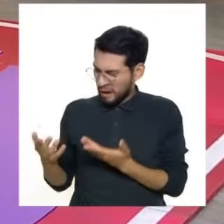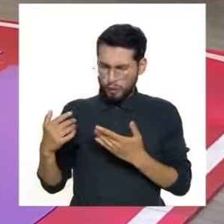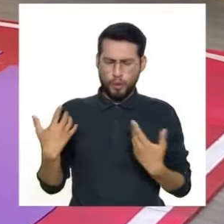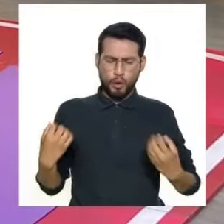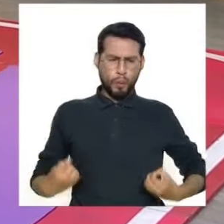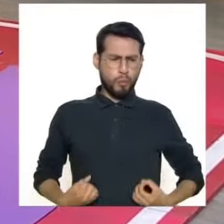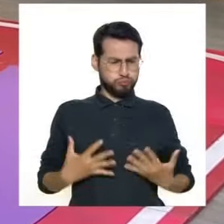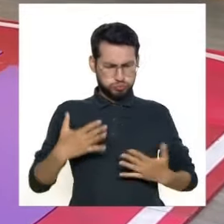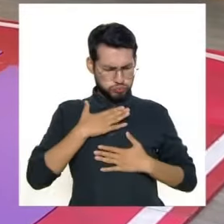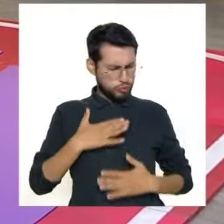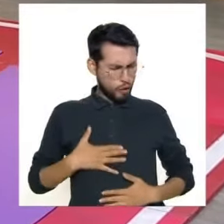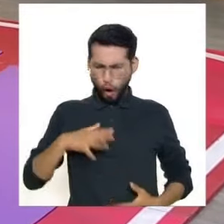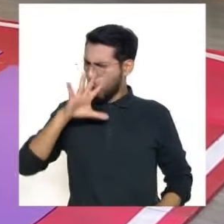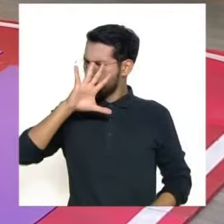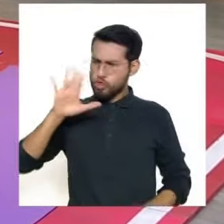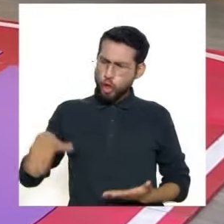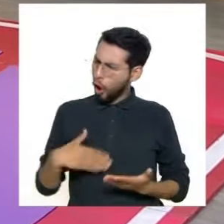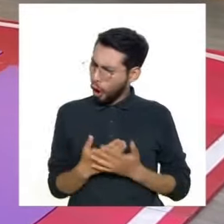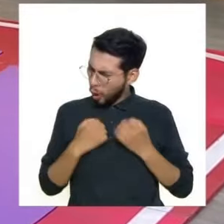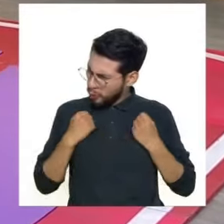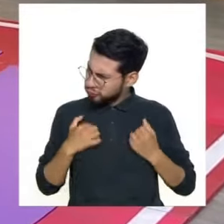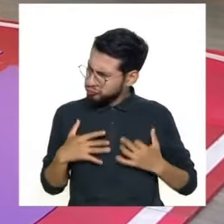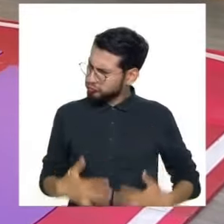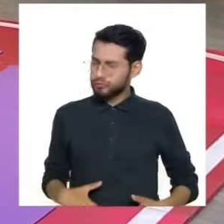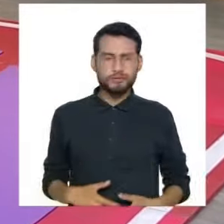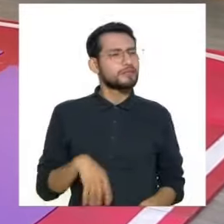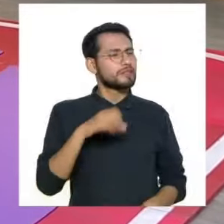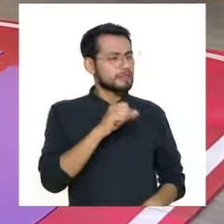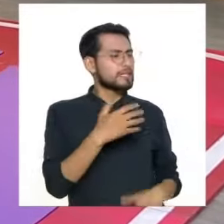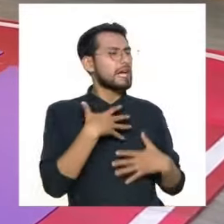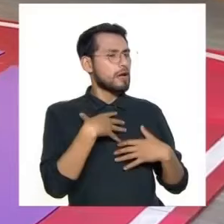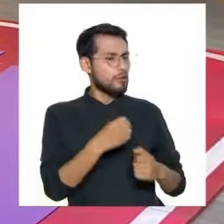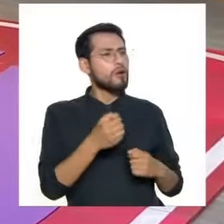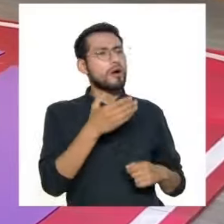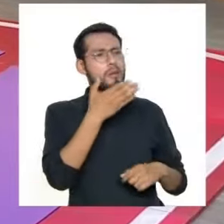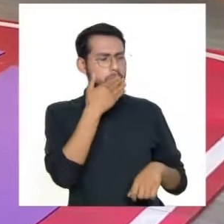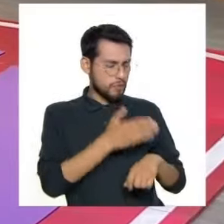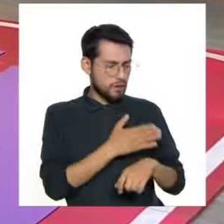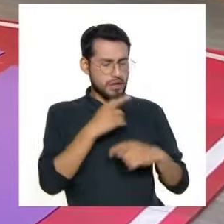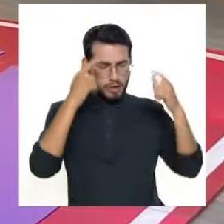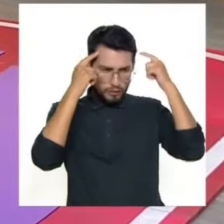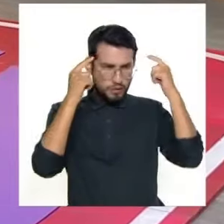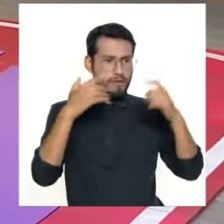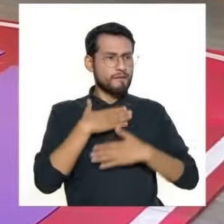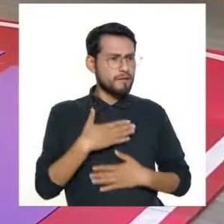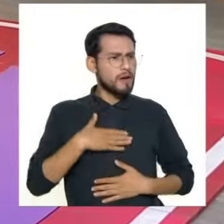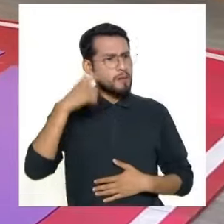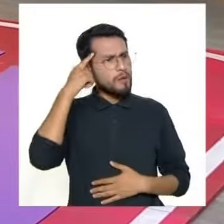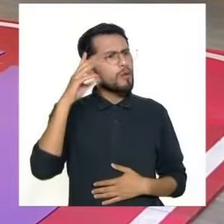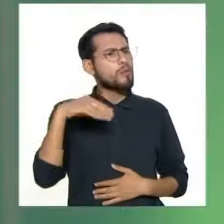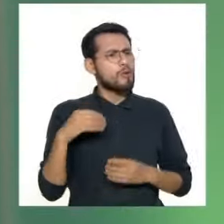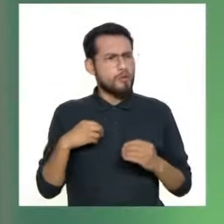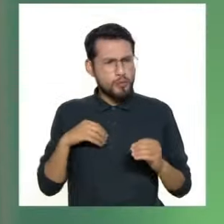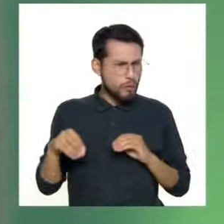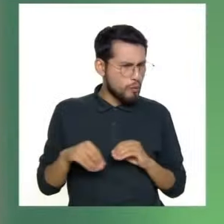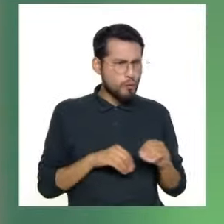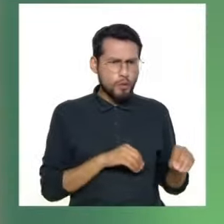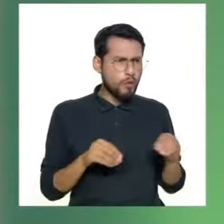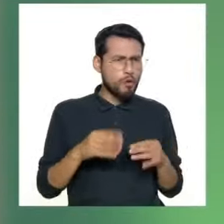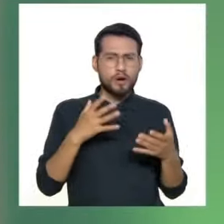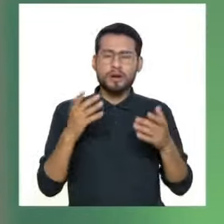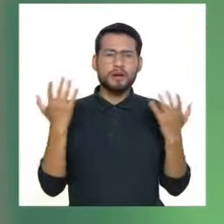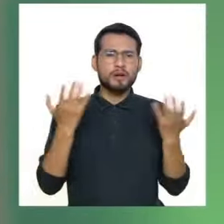sea te ayuda a fortalecer mejora muchísimo tu estado de salud físico mental porque estás en un movimiento constante donde